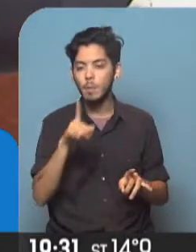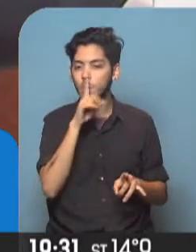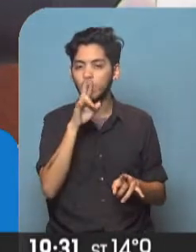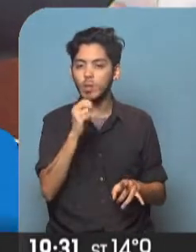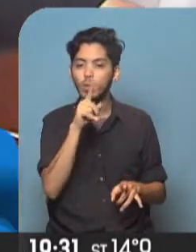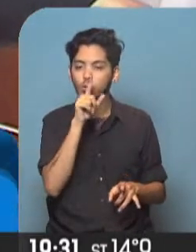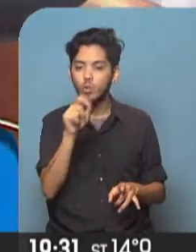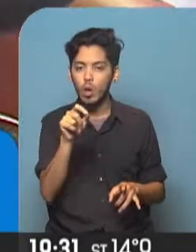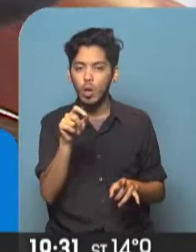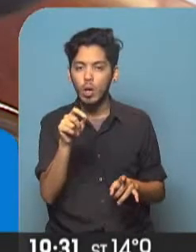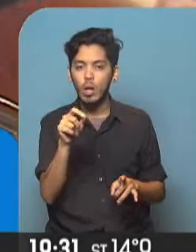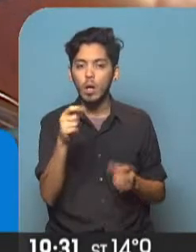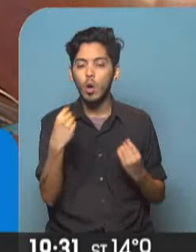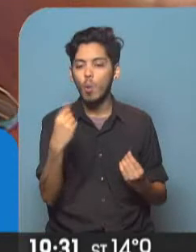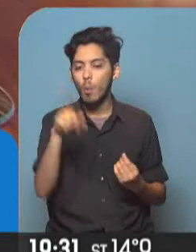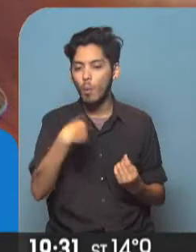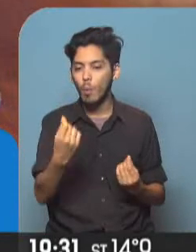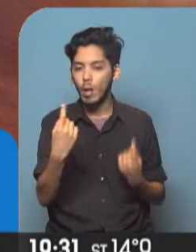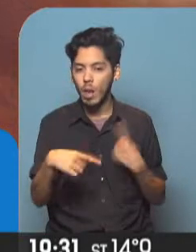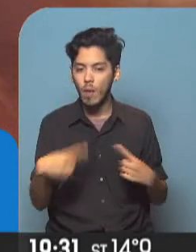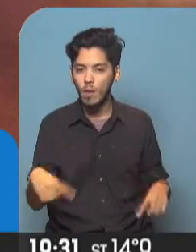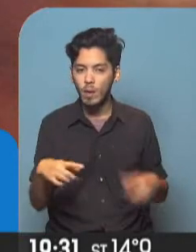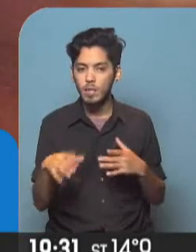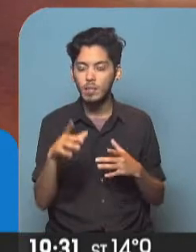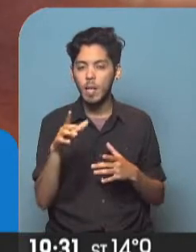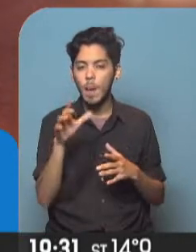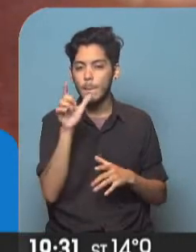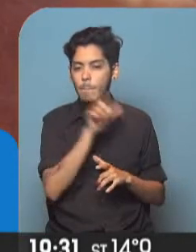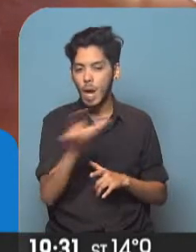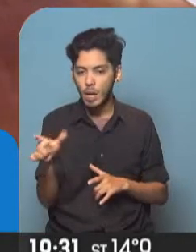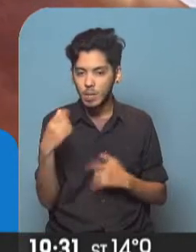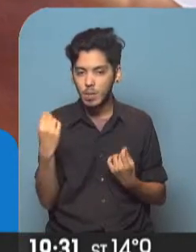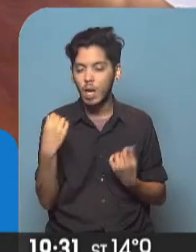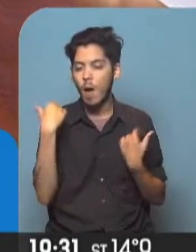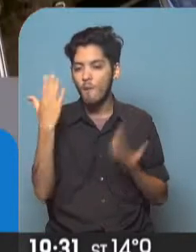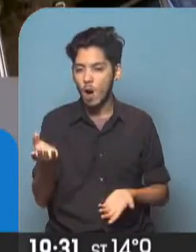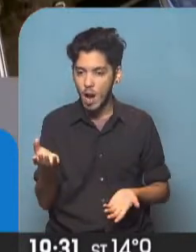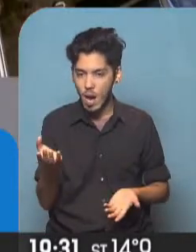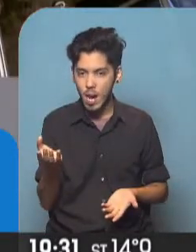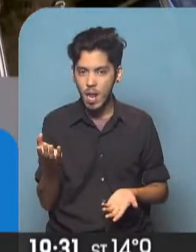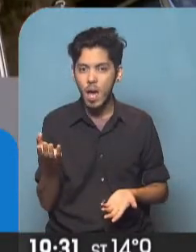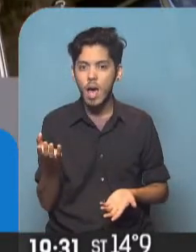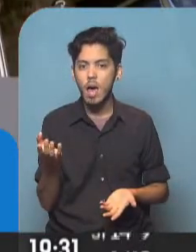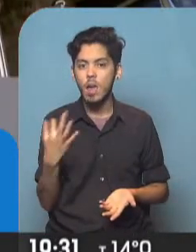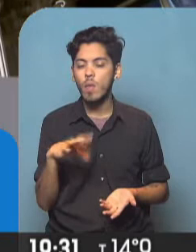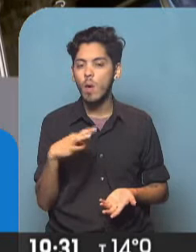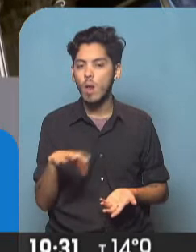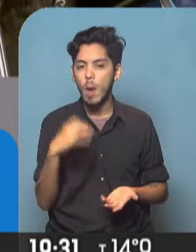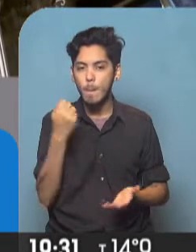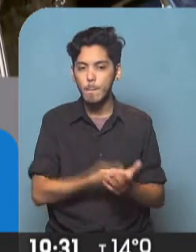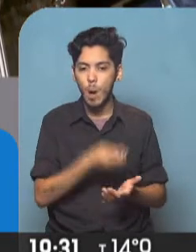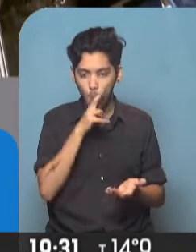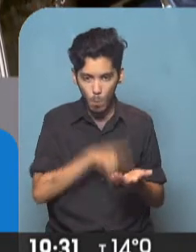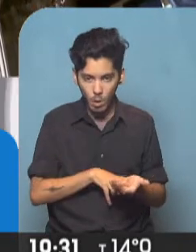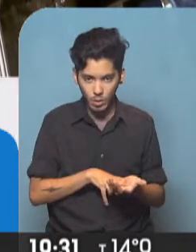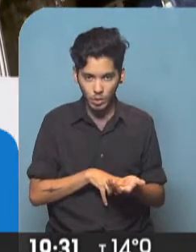y cómo se va incorporando sectores que están fuera de lo que serían los pagos de